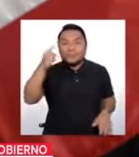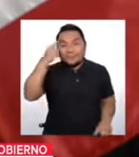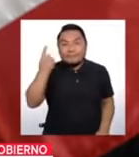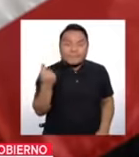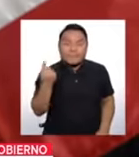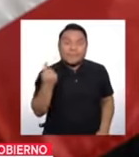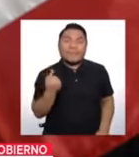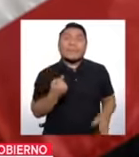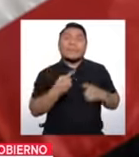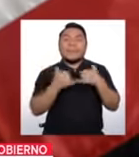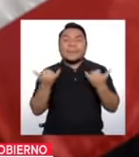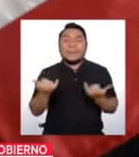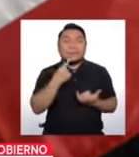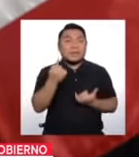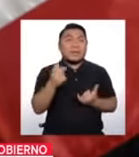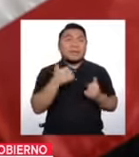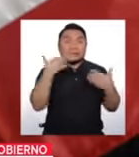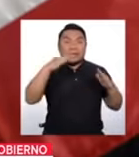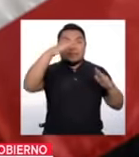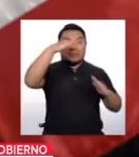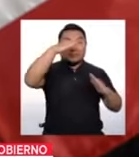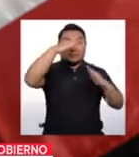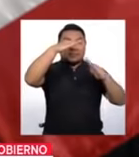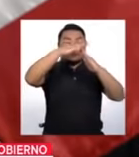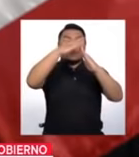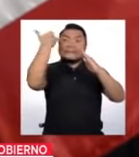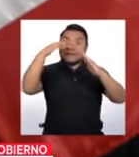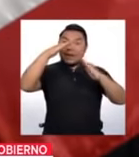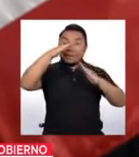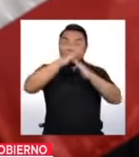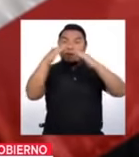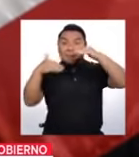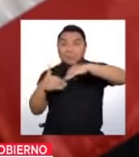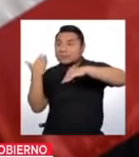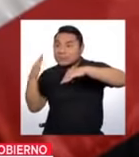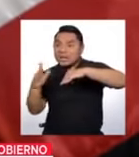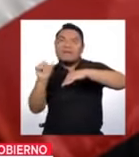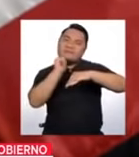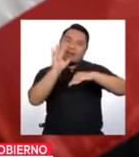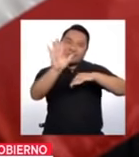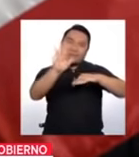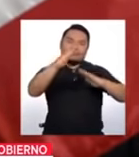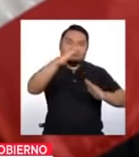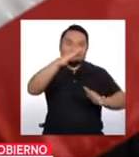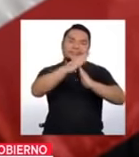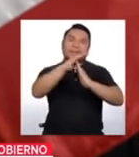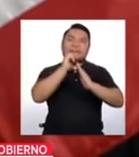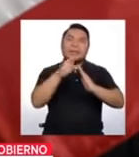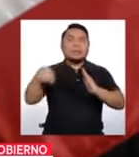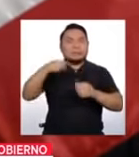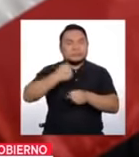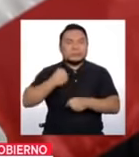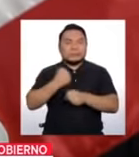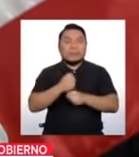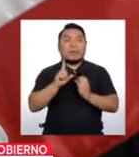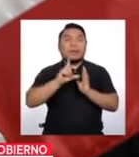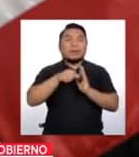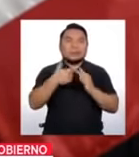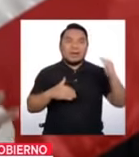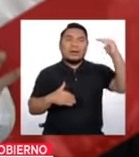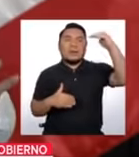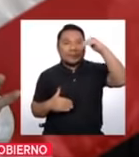esperado para empezar a bajar? No necesariamente, estamos justo en esa etapa y eso es lo que tenemos que seguir trabajando. Entonces,